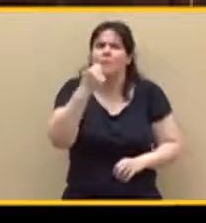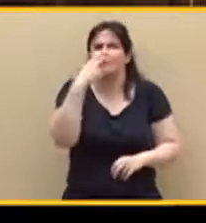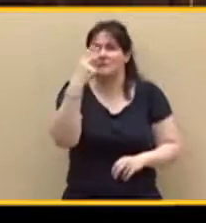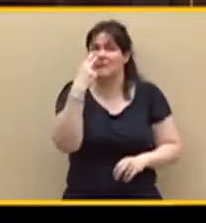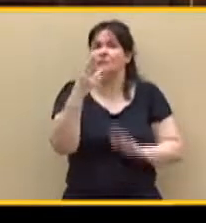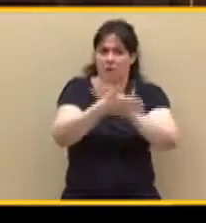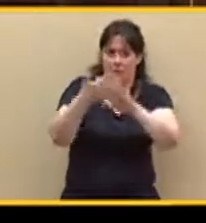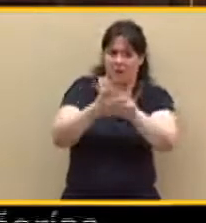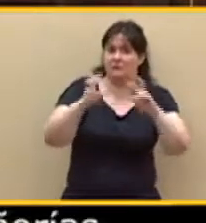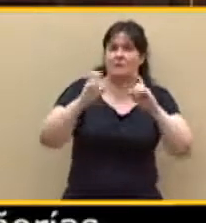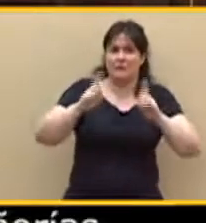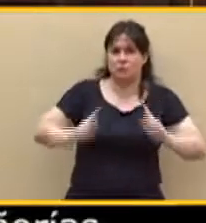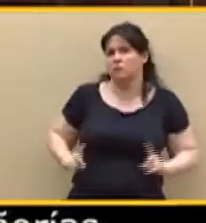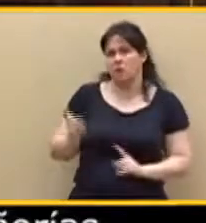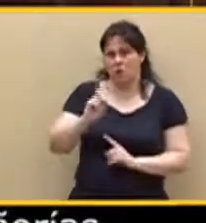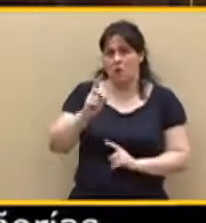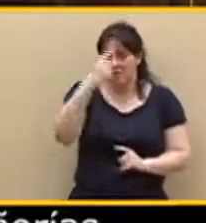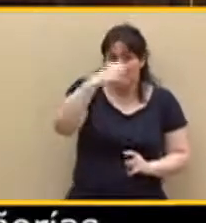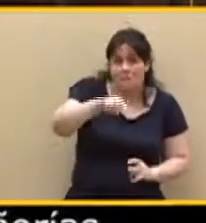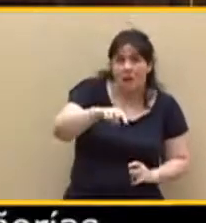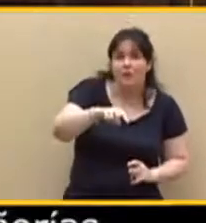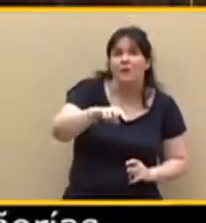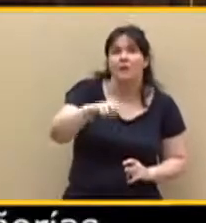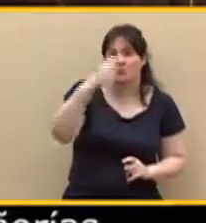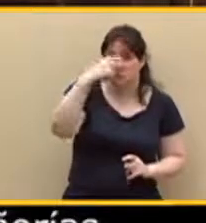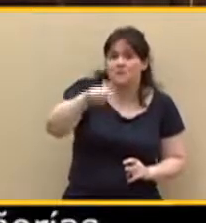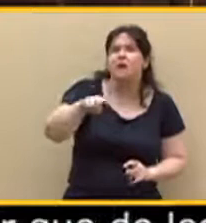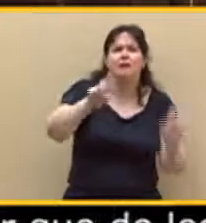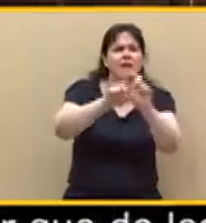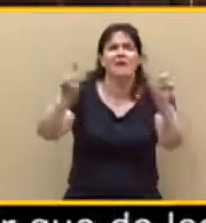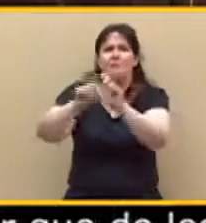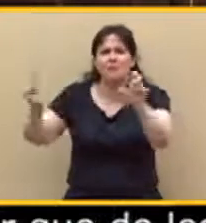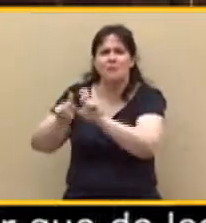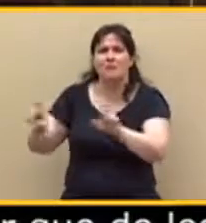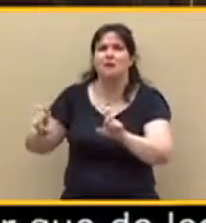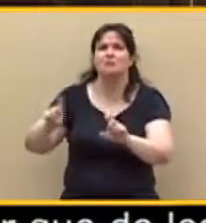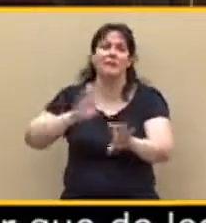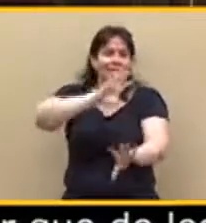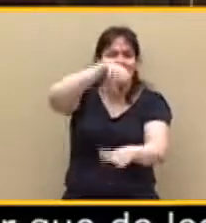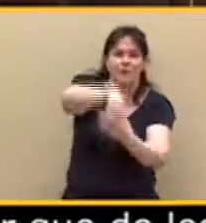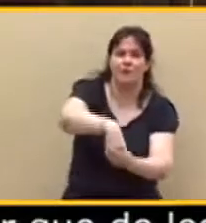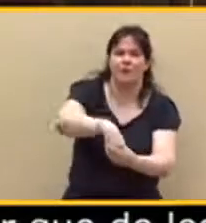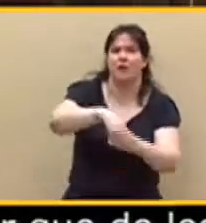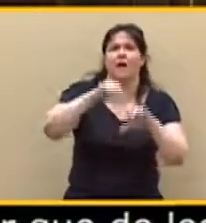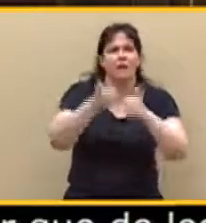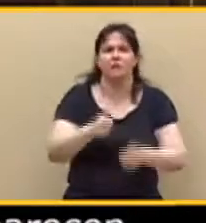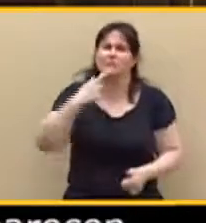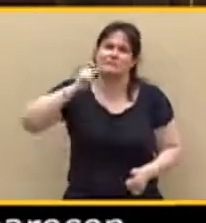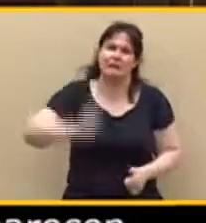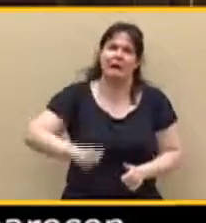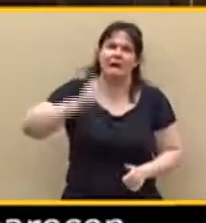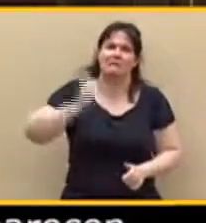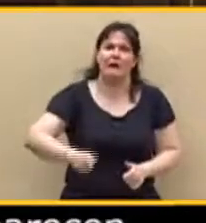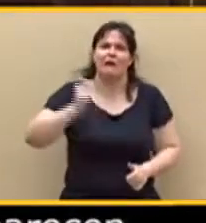casos. ¿Saben cuáles son las empresas que aparecen implicadas de forma sistemática en estas adjudicaciones